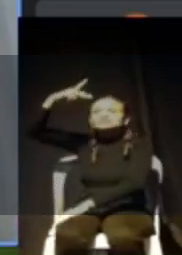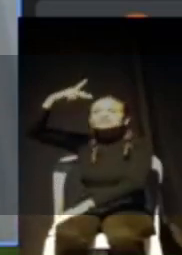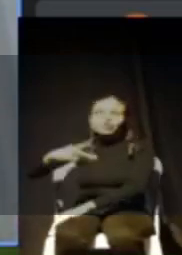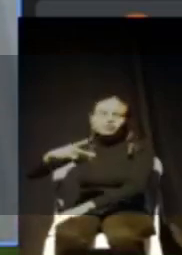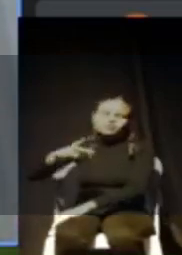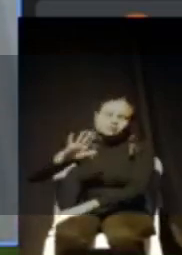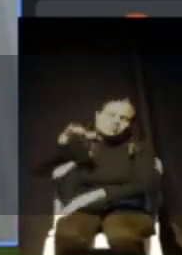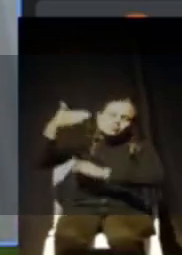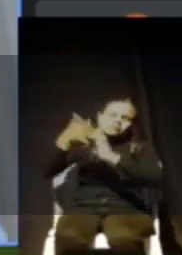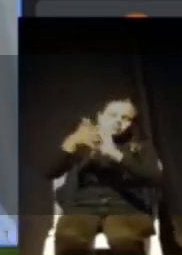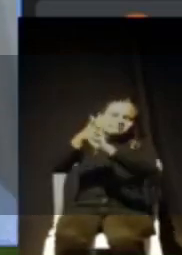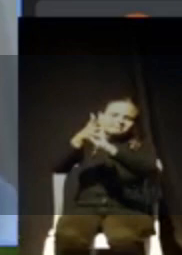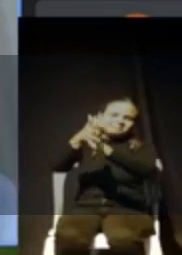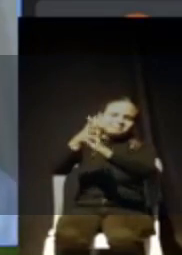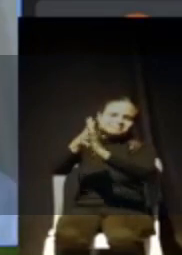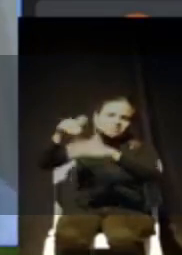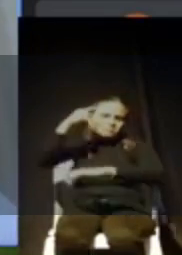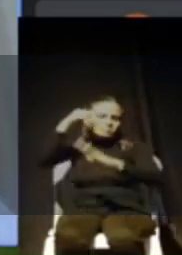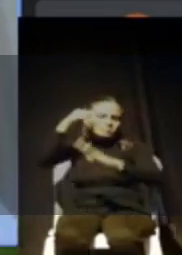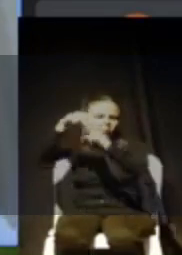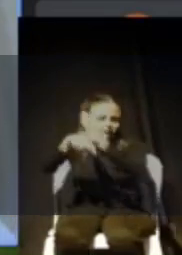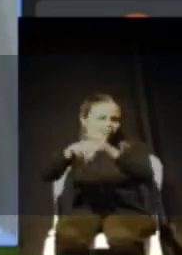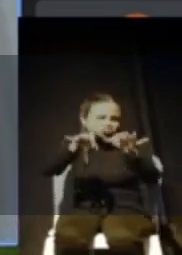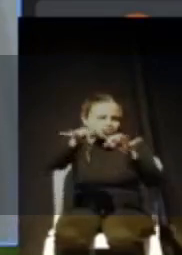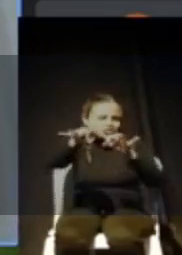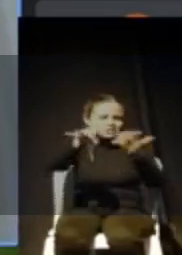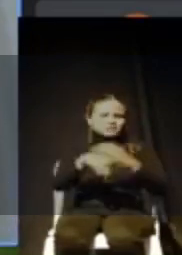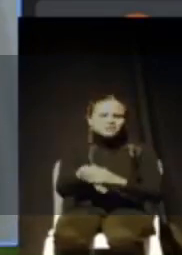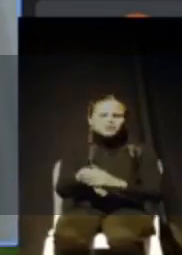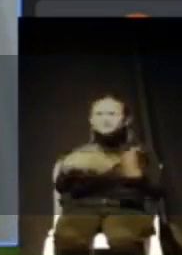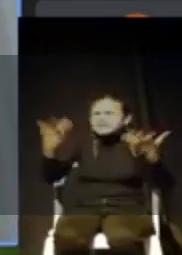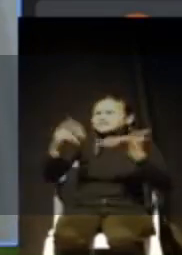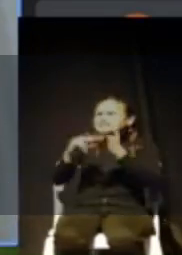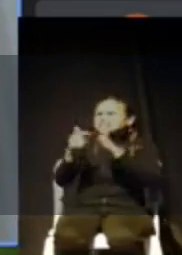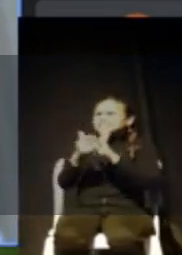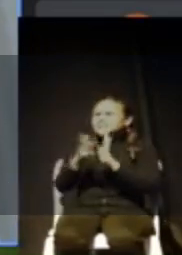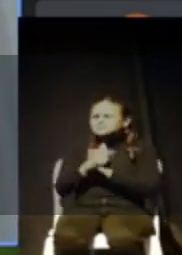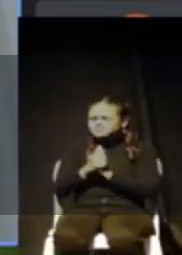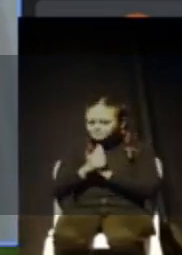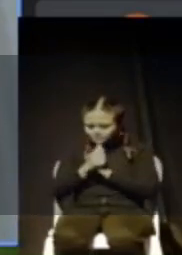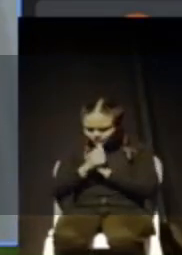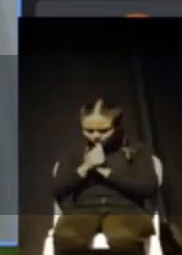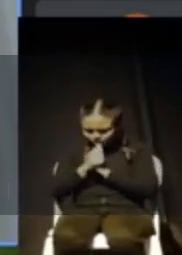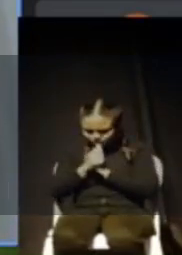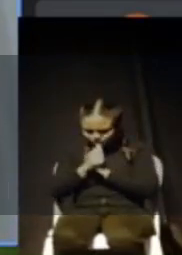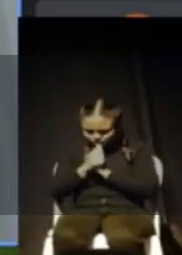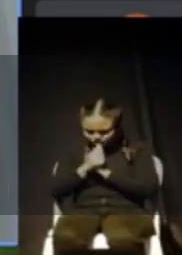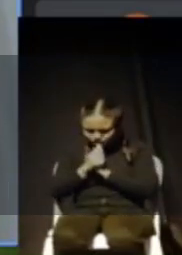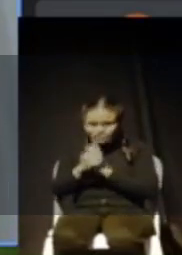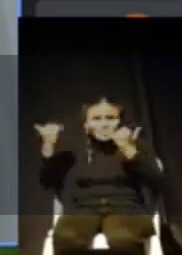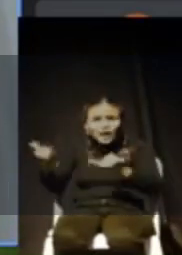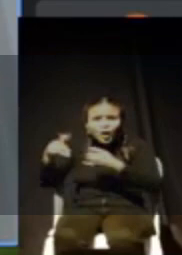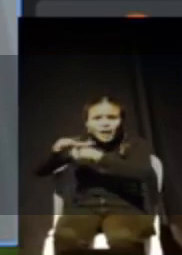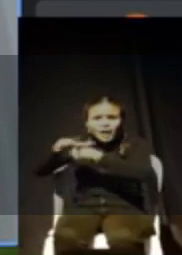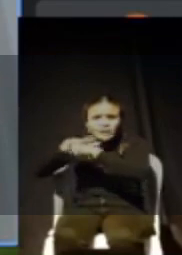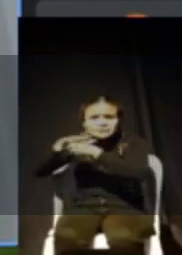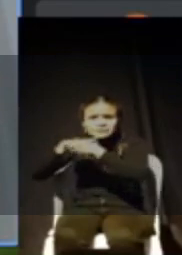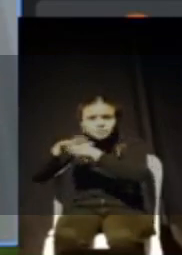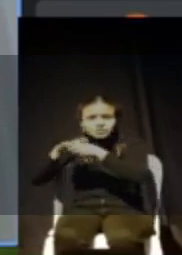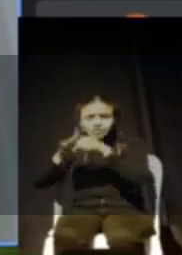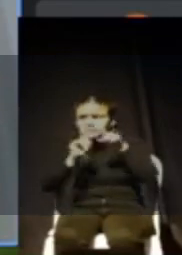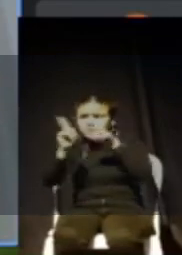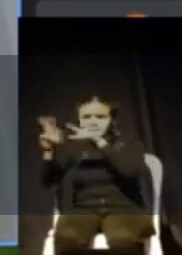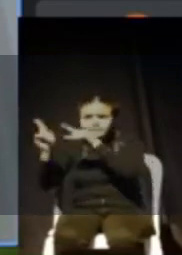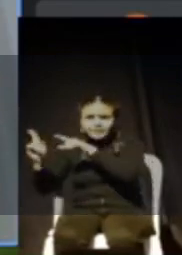a esto profundamente. Es decir, memorias como la esclavización o las colonizaciones y sus implicaciones hoy nos atraviesan a todos